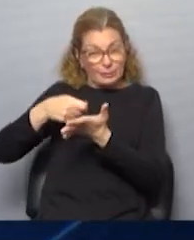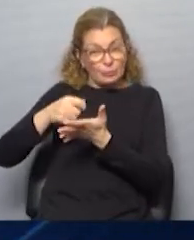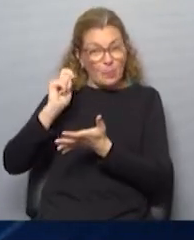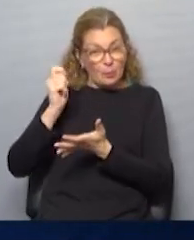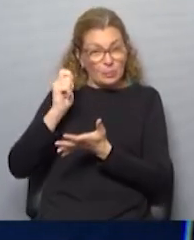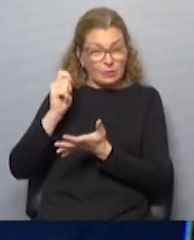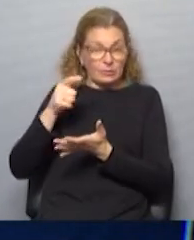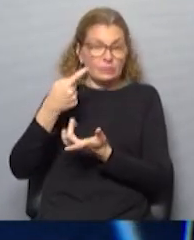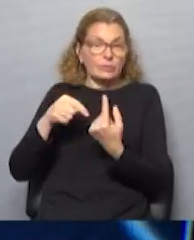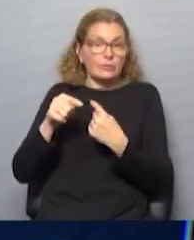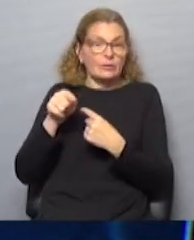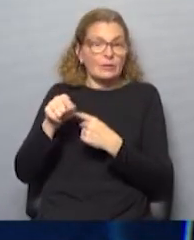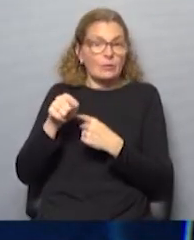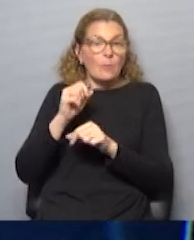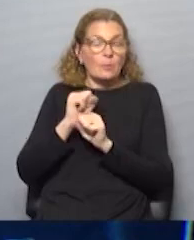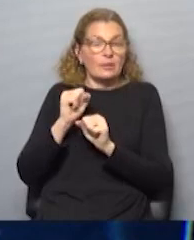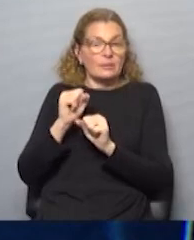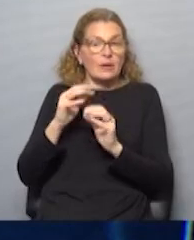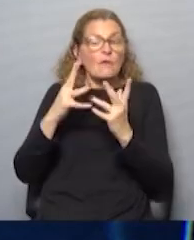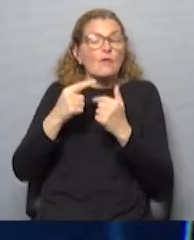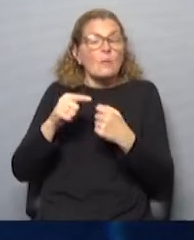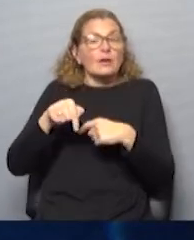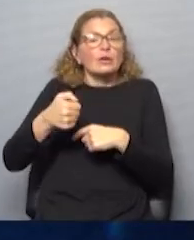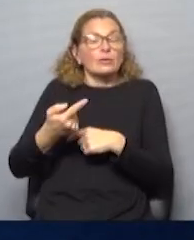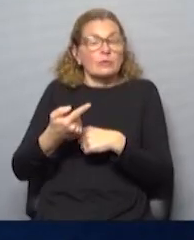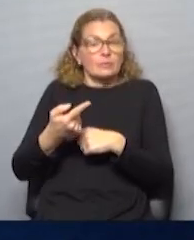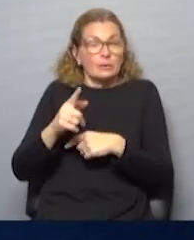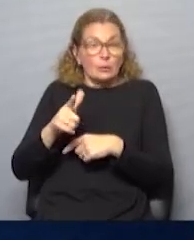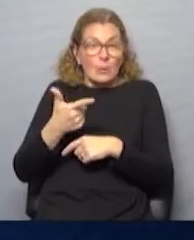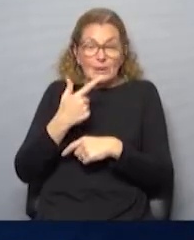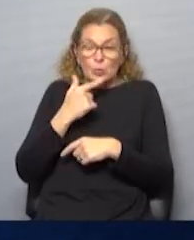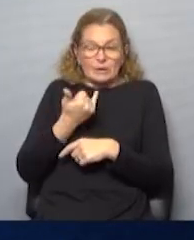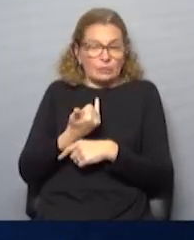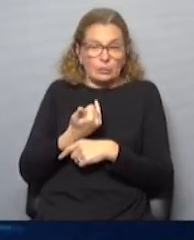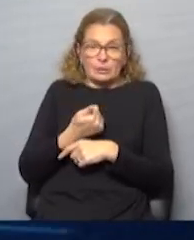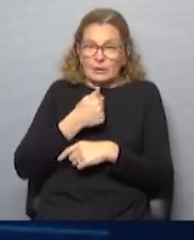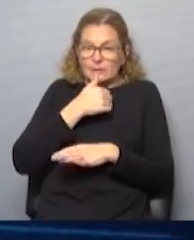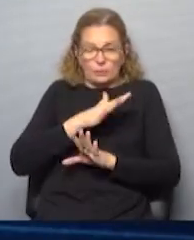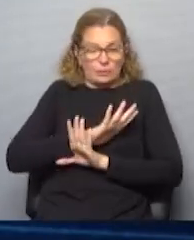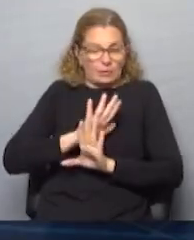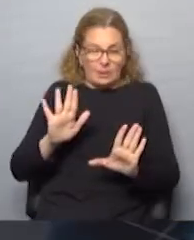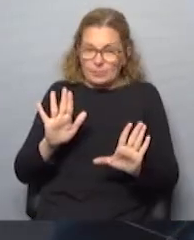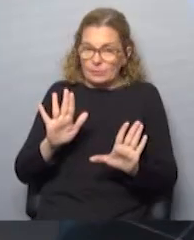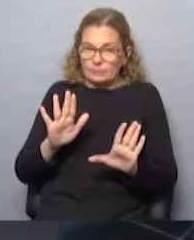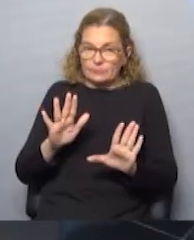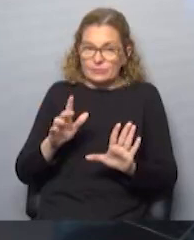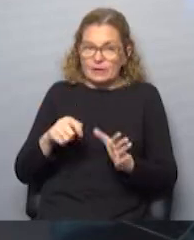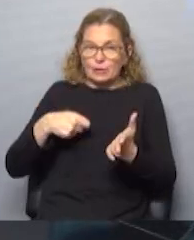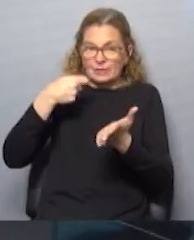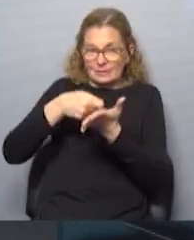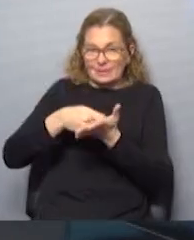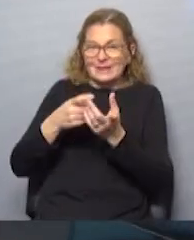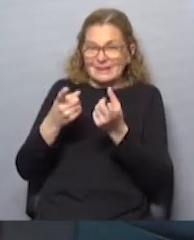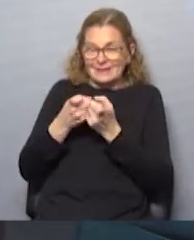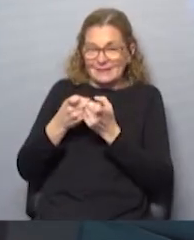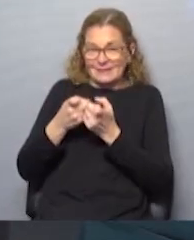eso quizás pueda ser de otra manera pero no tenemos un ejemplo histórico de desarrollo capitalismo de que no se requiere inversión pública